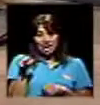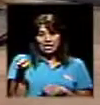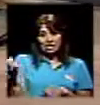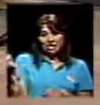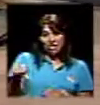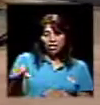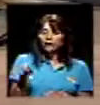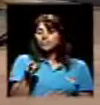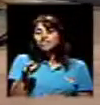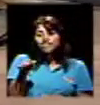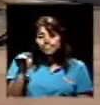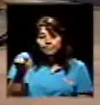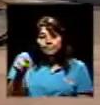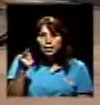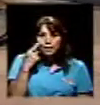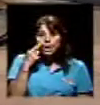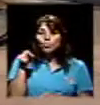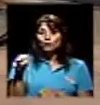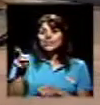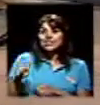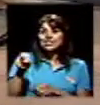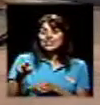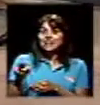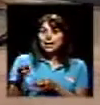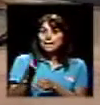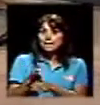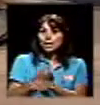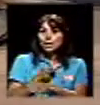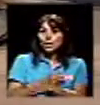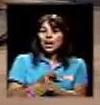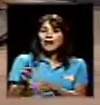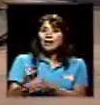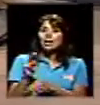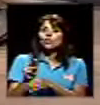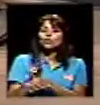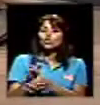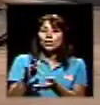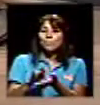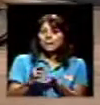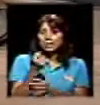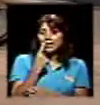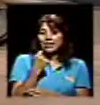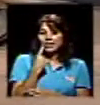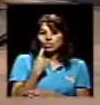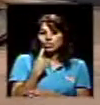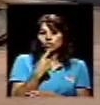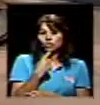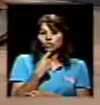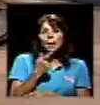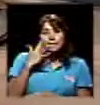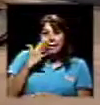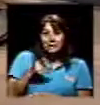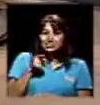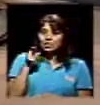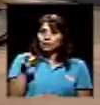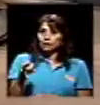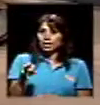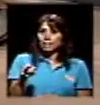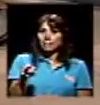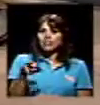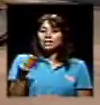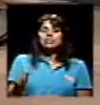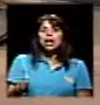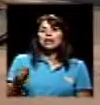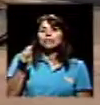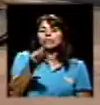el uso de los medicamentos por consulta. Parece que usted está proporcionando más o menos de